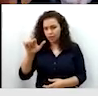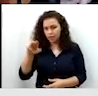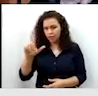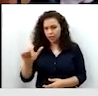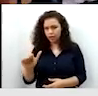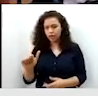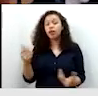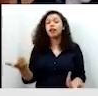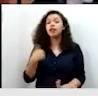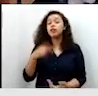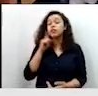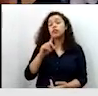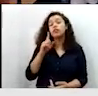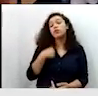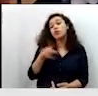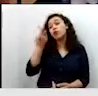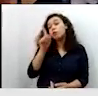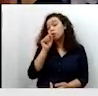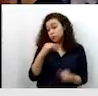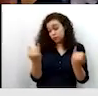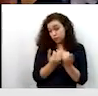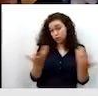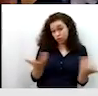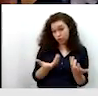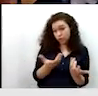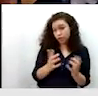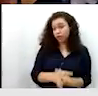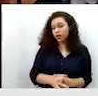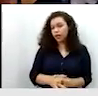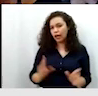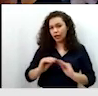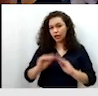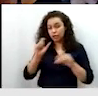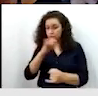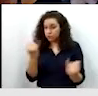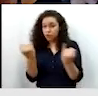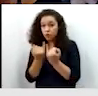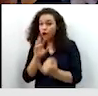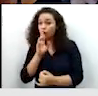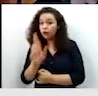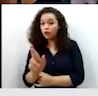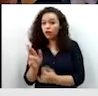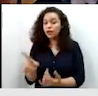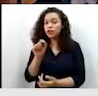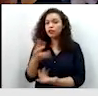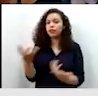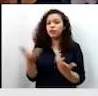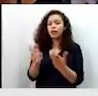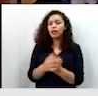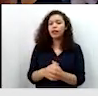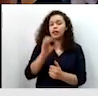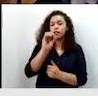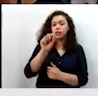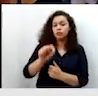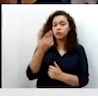este caso, digo, yo he hecho las pruebas también e inclusive nos ha dado eso. E inclusive tú lo estás teniendo en